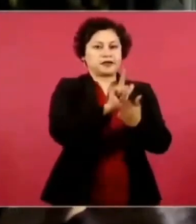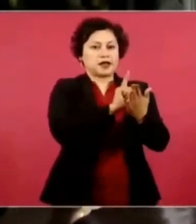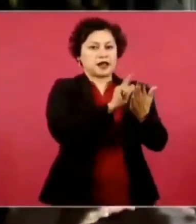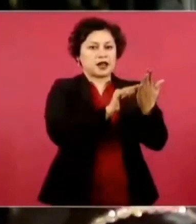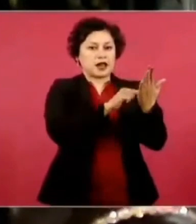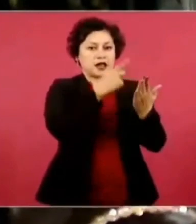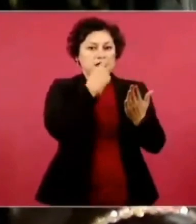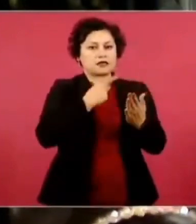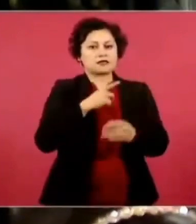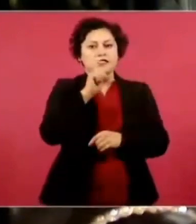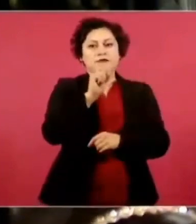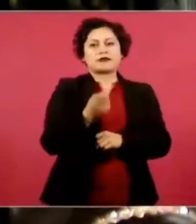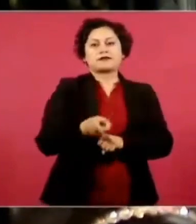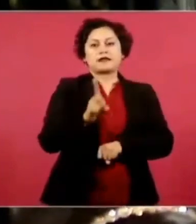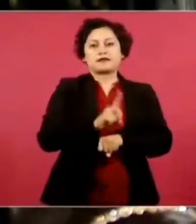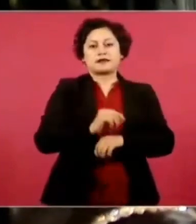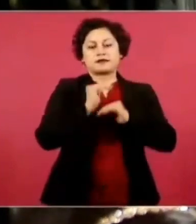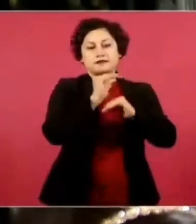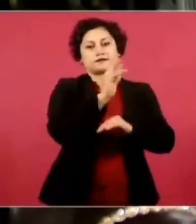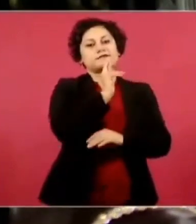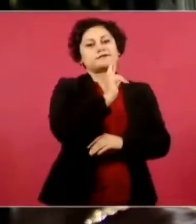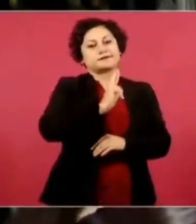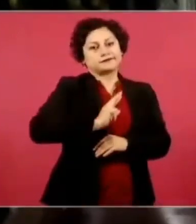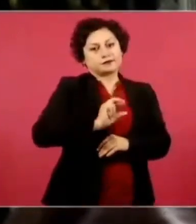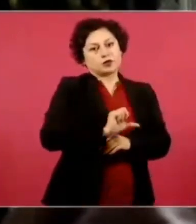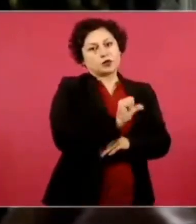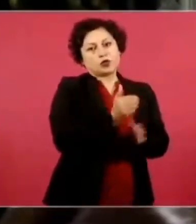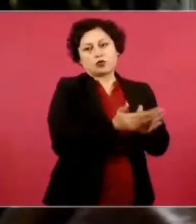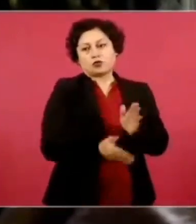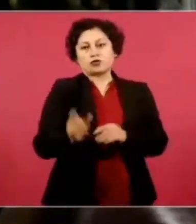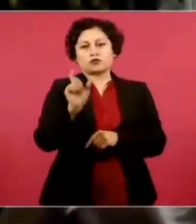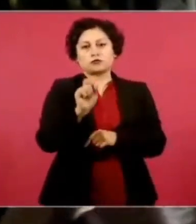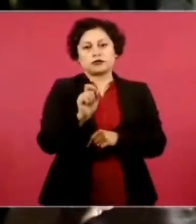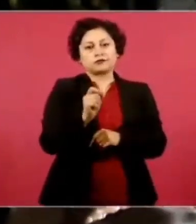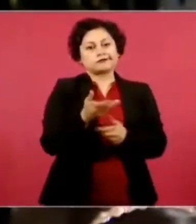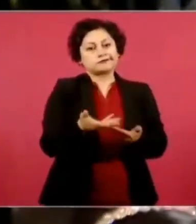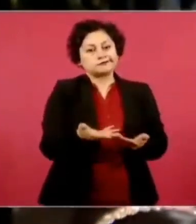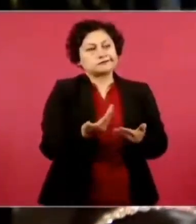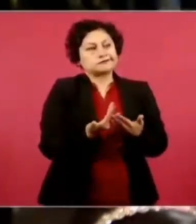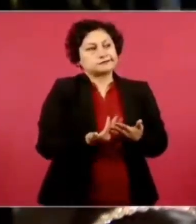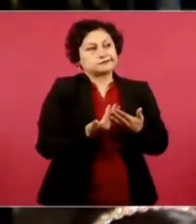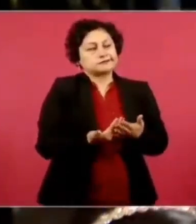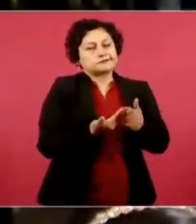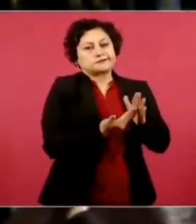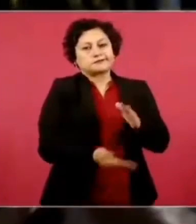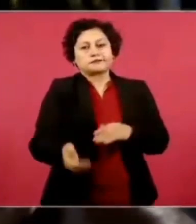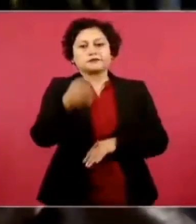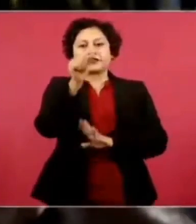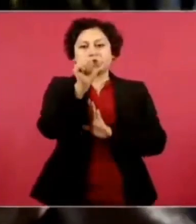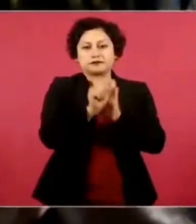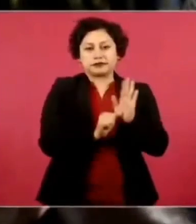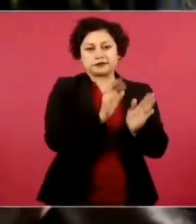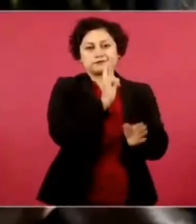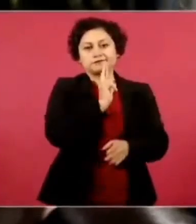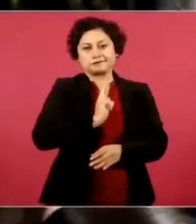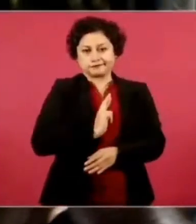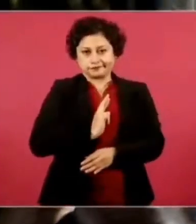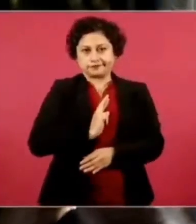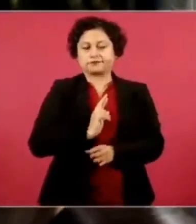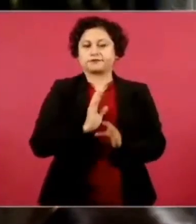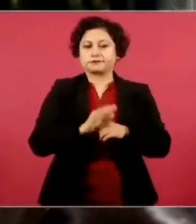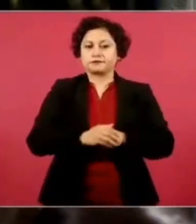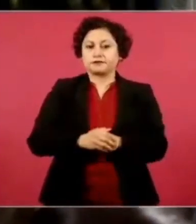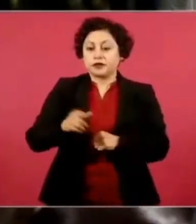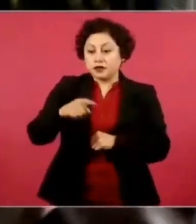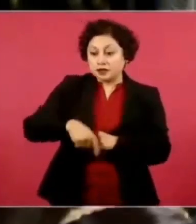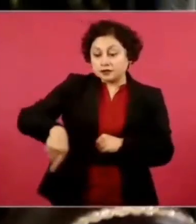días hábiles, prorrogables por otros 20 días hábiles, en fin, se fueron 6 meses en estas prórrogas. Ellos determinaron